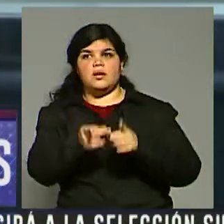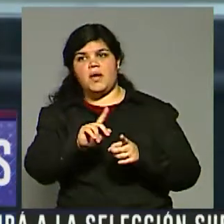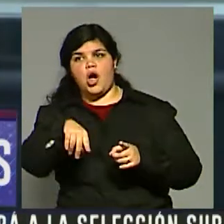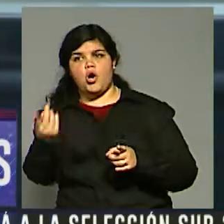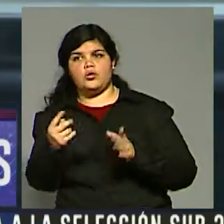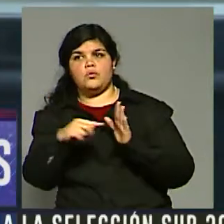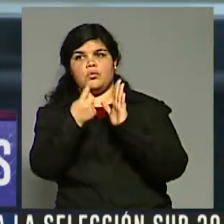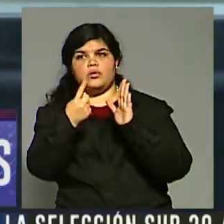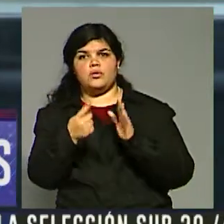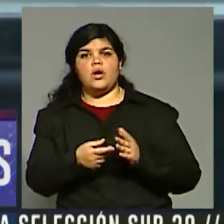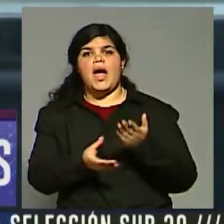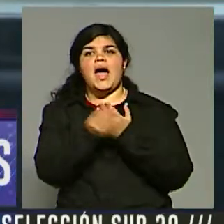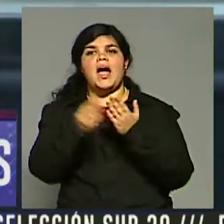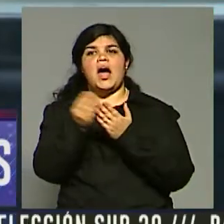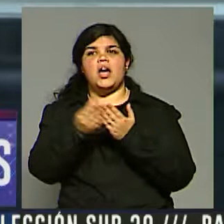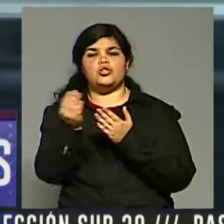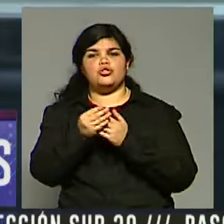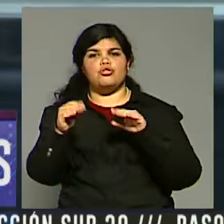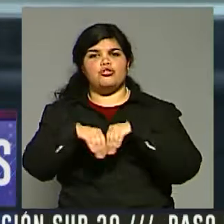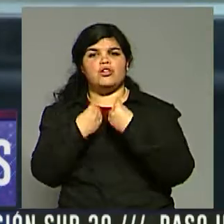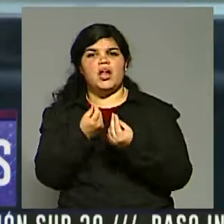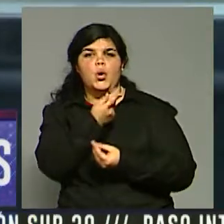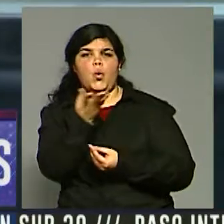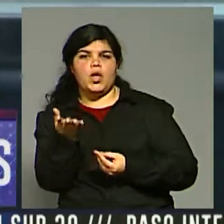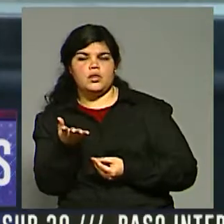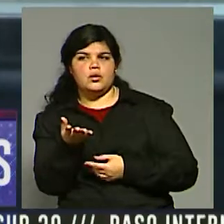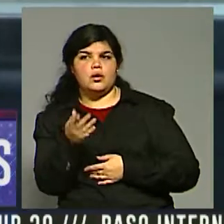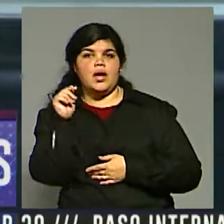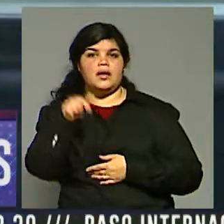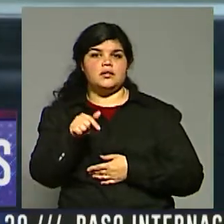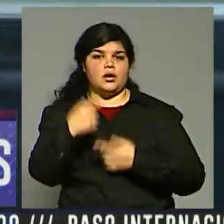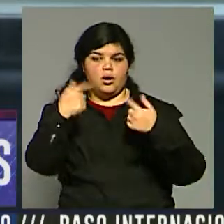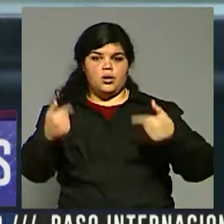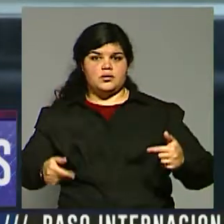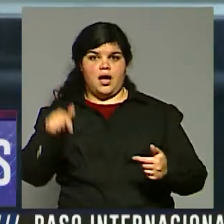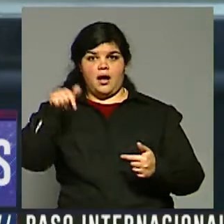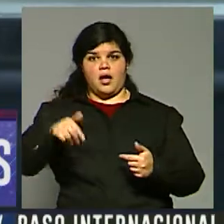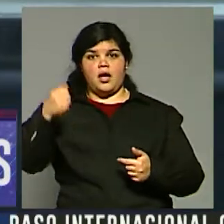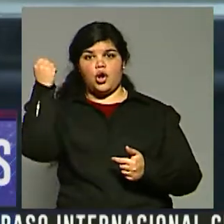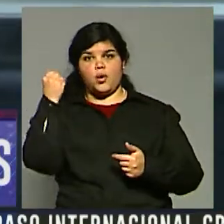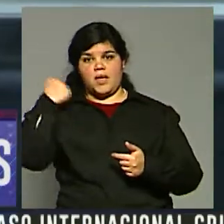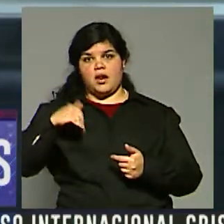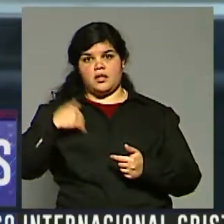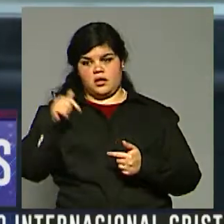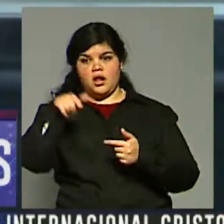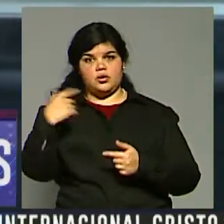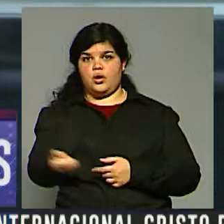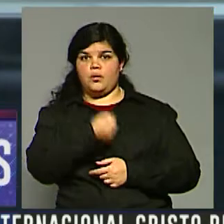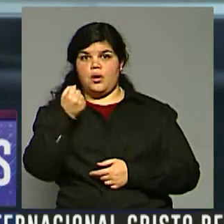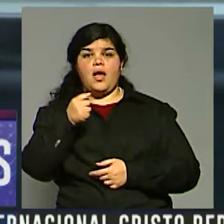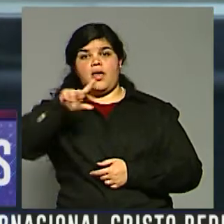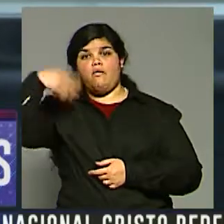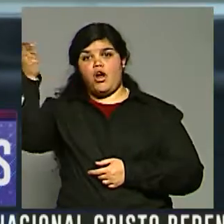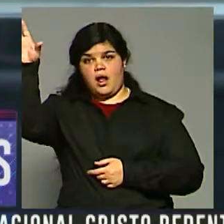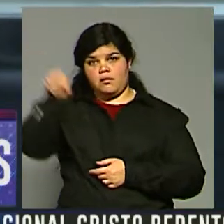que es un componente de costo. Gran cantidad de los productos que recibimos en la economía argentina son importados. Esos productos importados, al